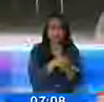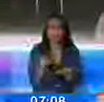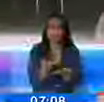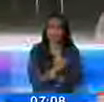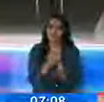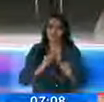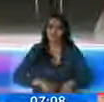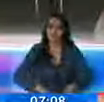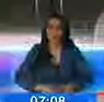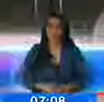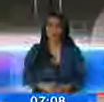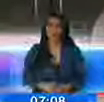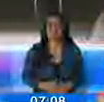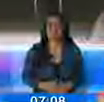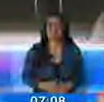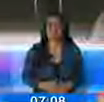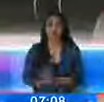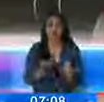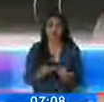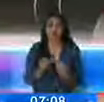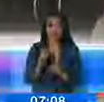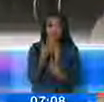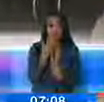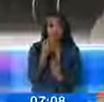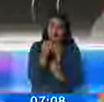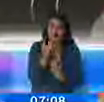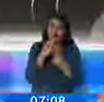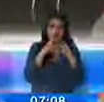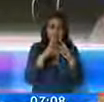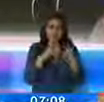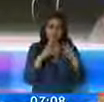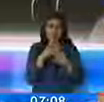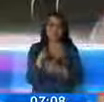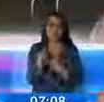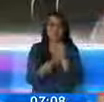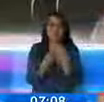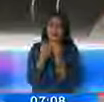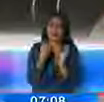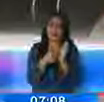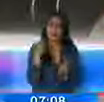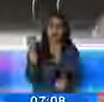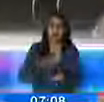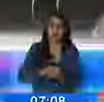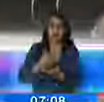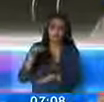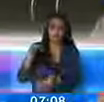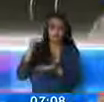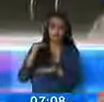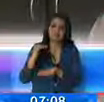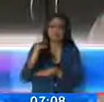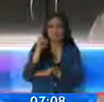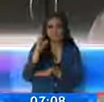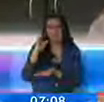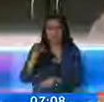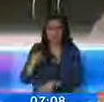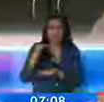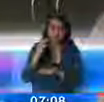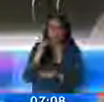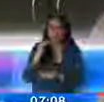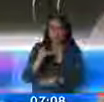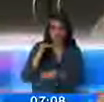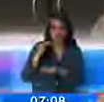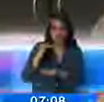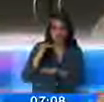de lo que tenemos la información lo que se está trabajando es a ellos se encargan de comprar un kilo dos kilos de marihuana y cryptic